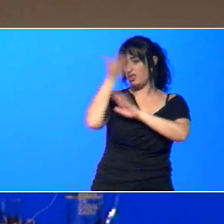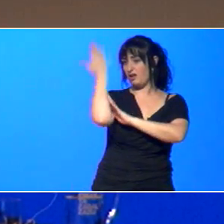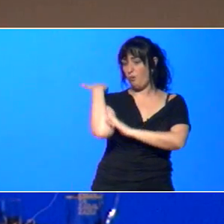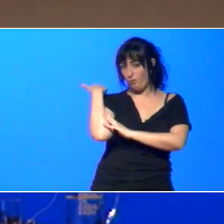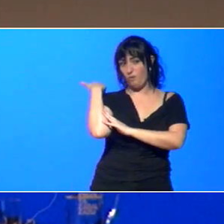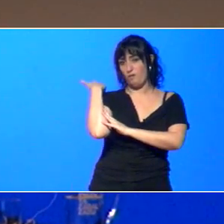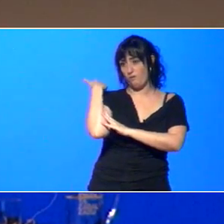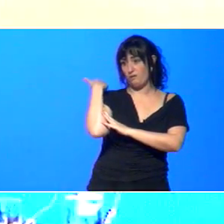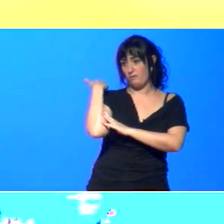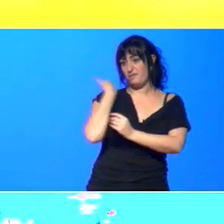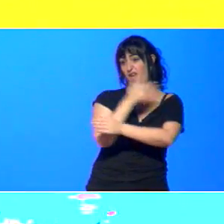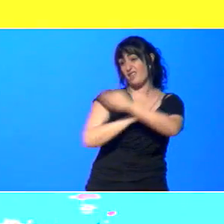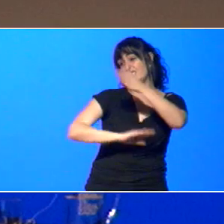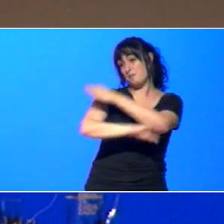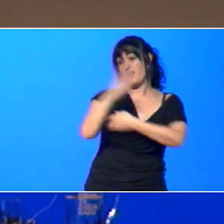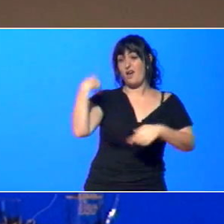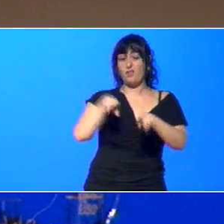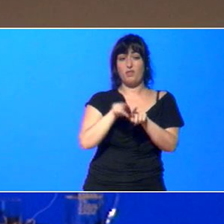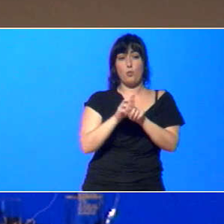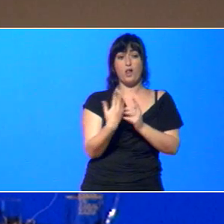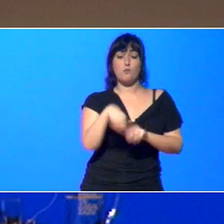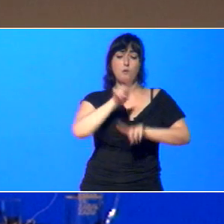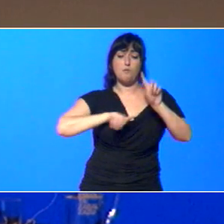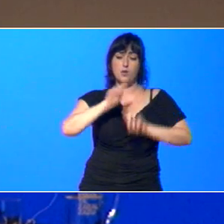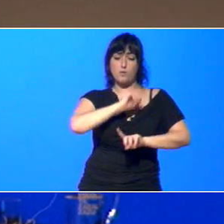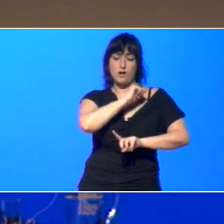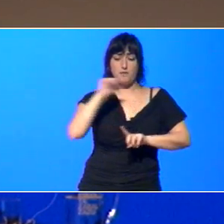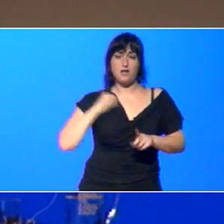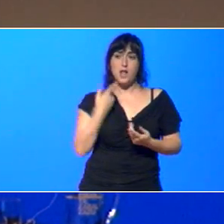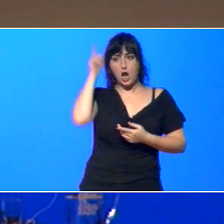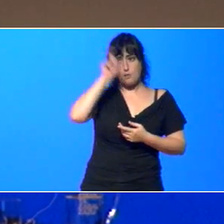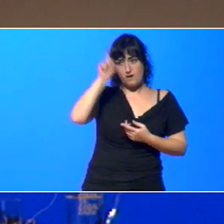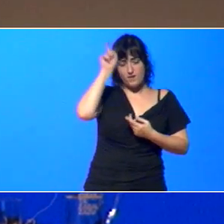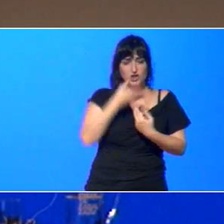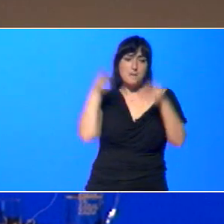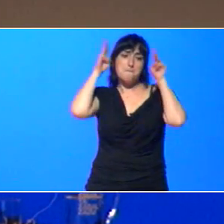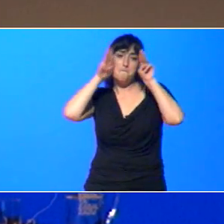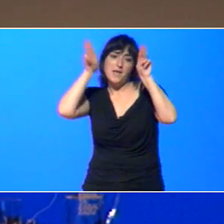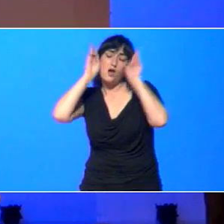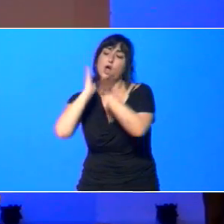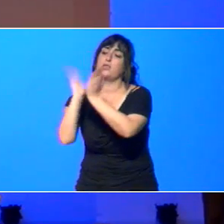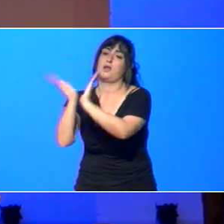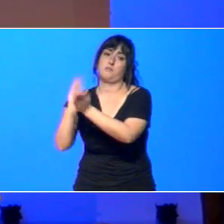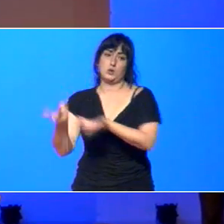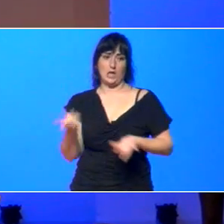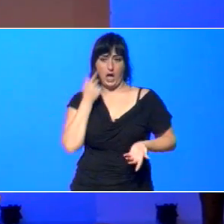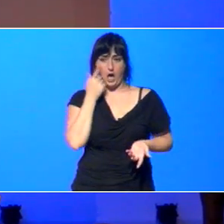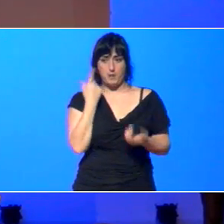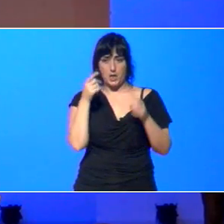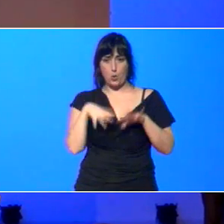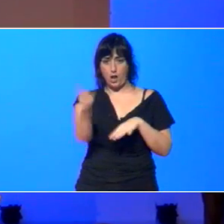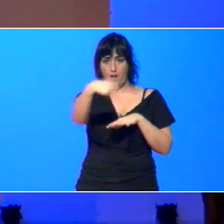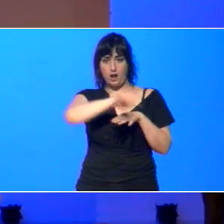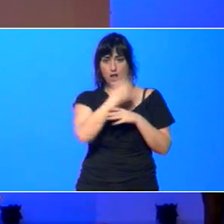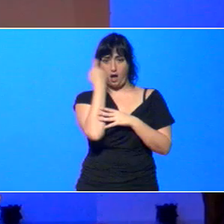al viejo modelo de la discapacidad como un problema individual. Profesores de pedagogía terapéutica, como si los alumnos estuvieran enfermos y